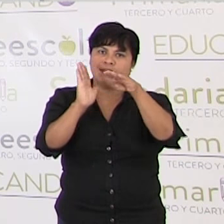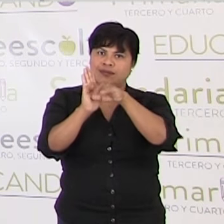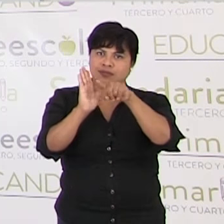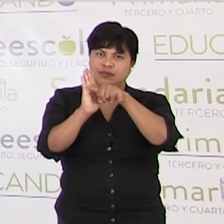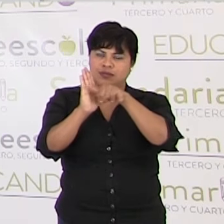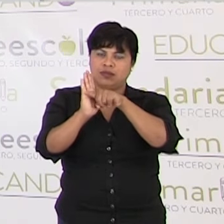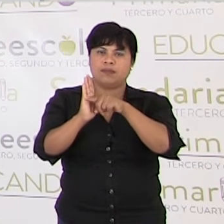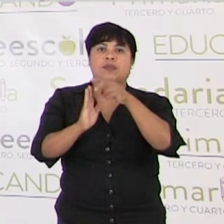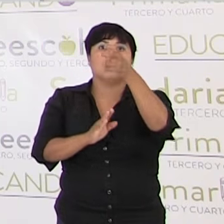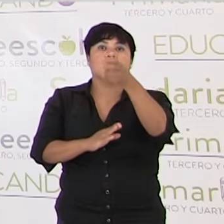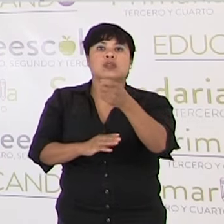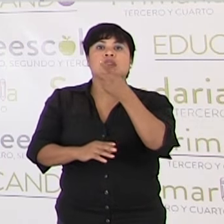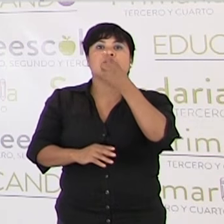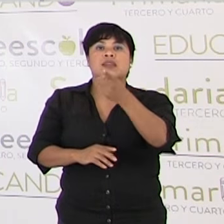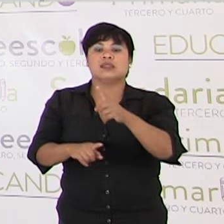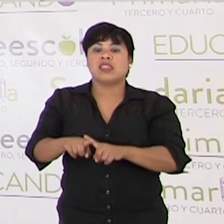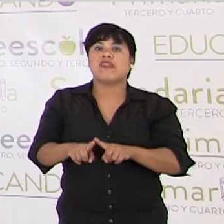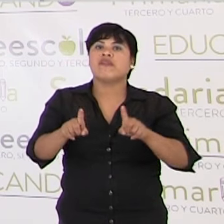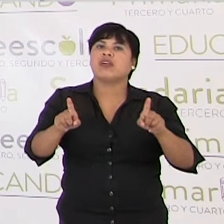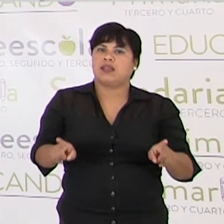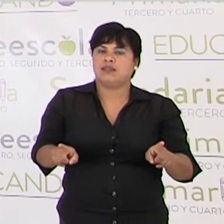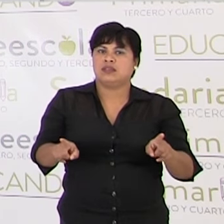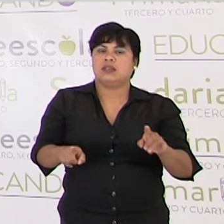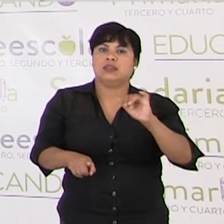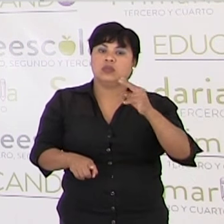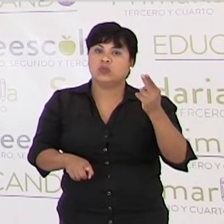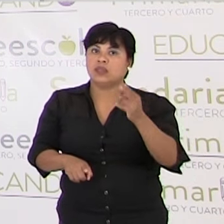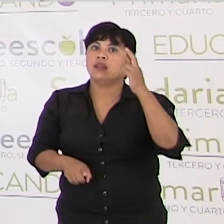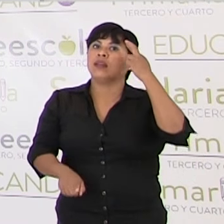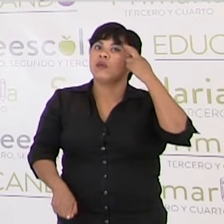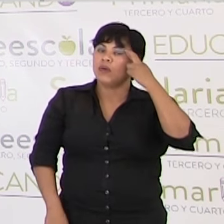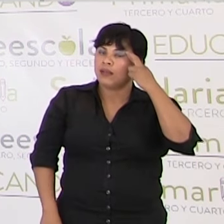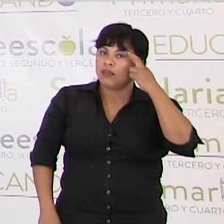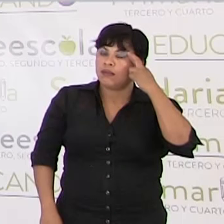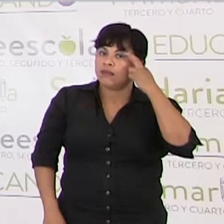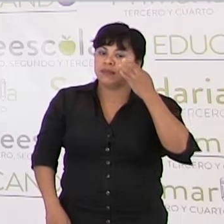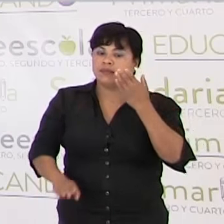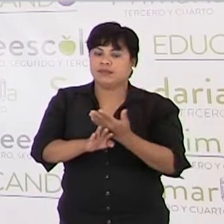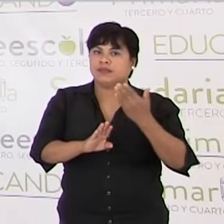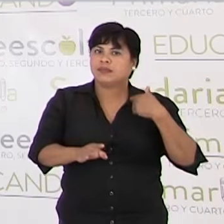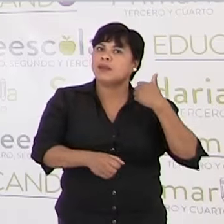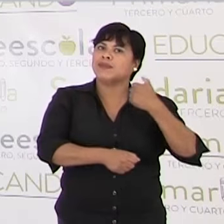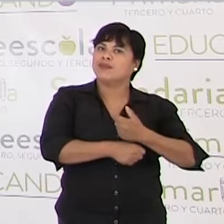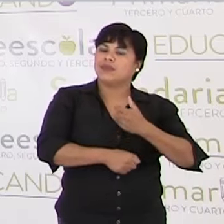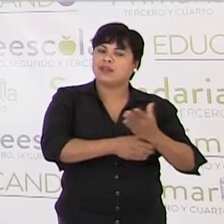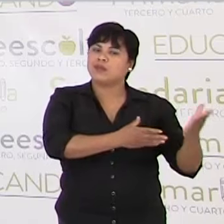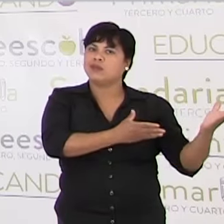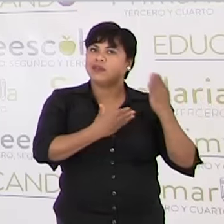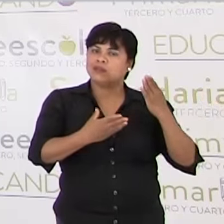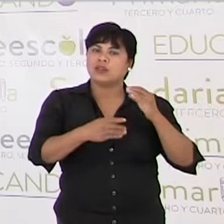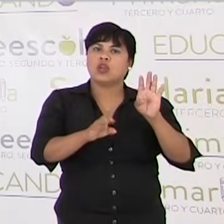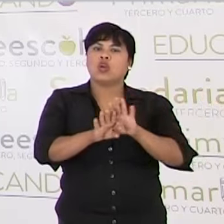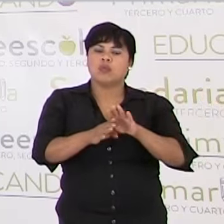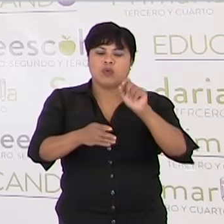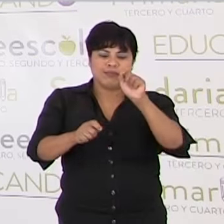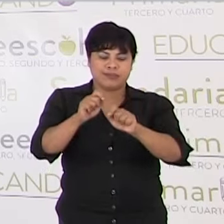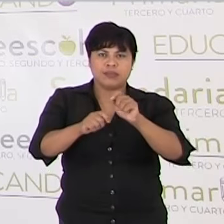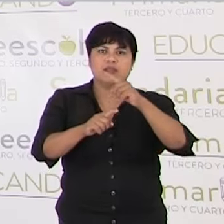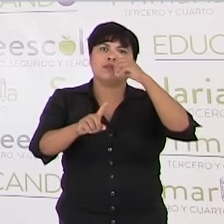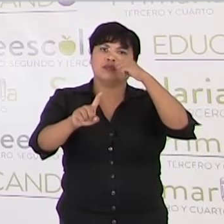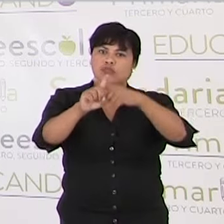resta. Por eso dice diferencia. Si ustedes recuerdan, en la primaria nos enseñaron las operaciones